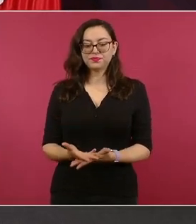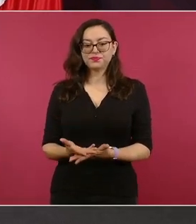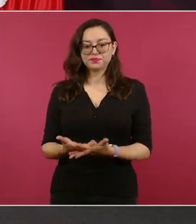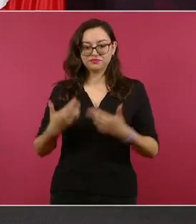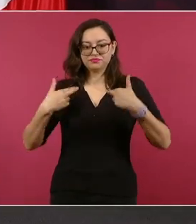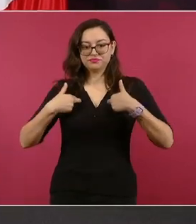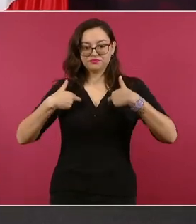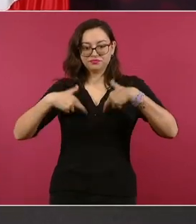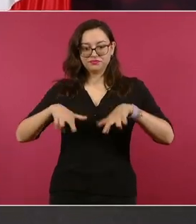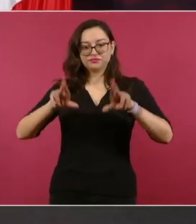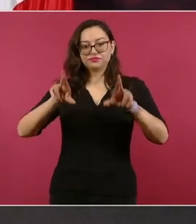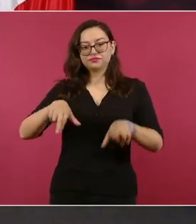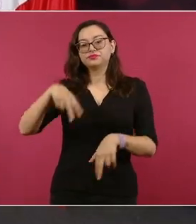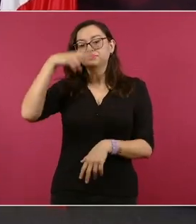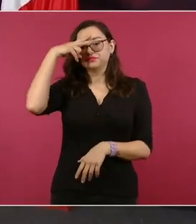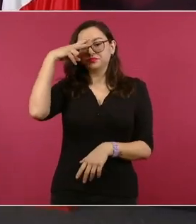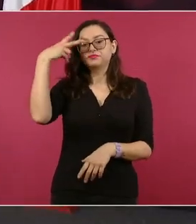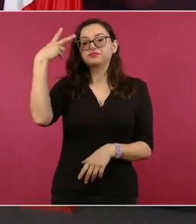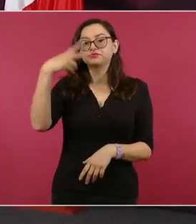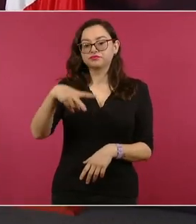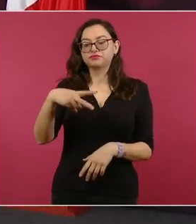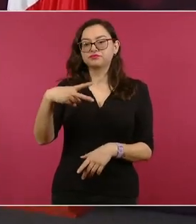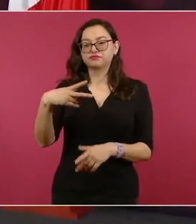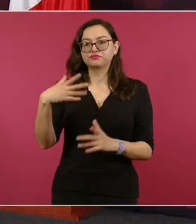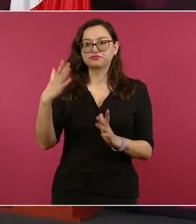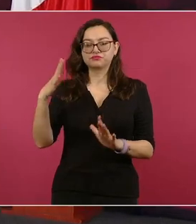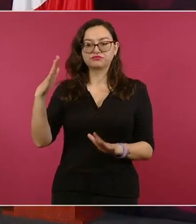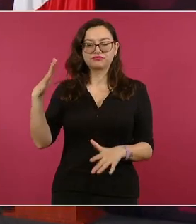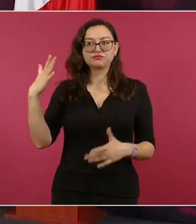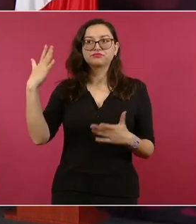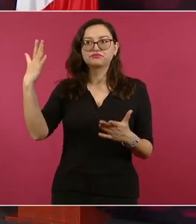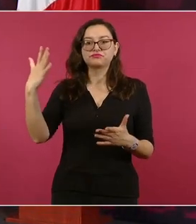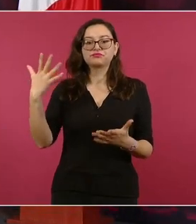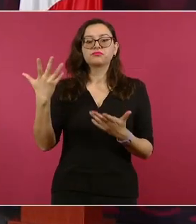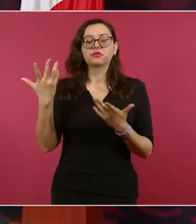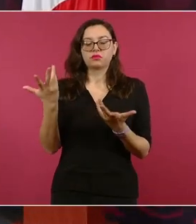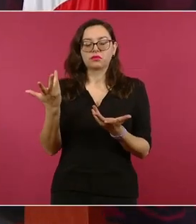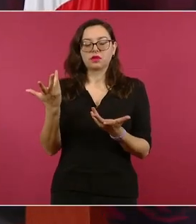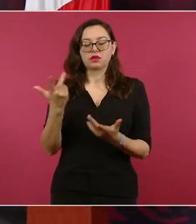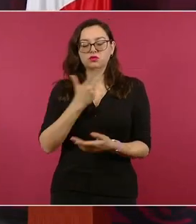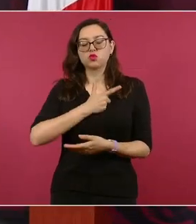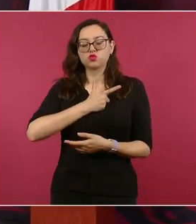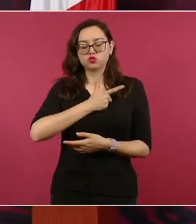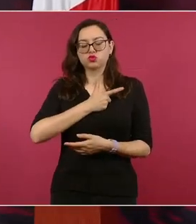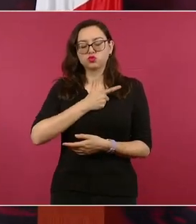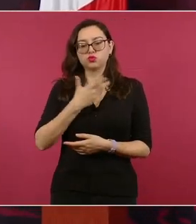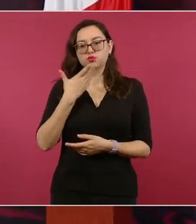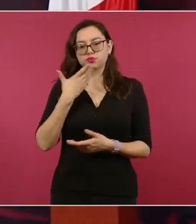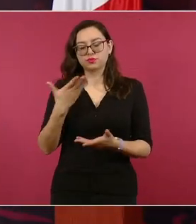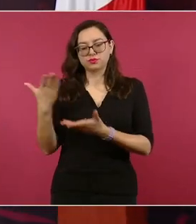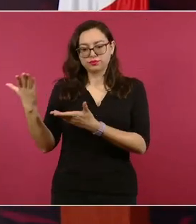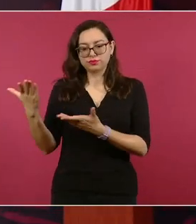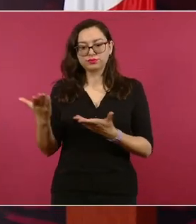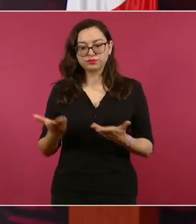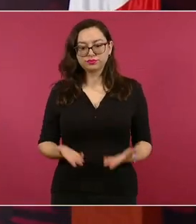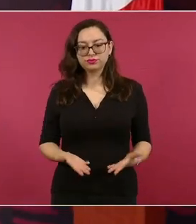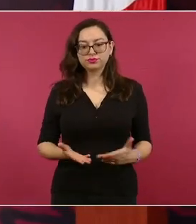Diplomático de México, porque hoy vamos a presentar la